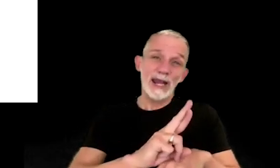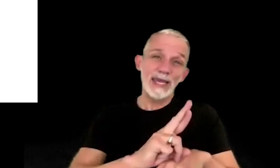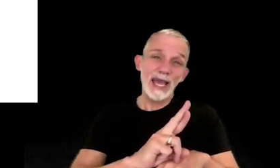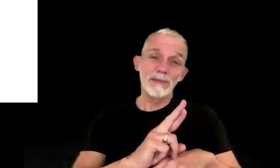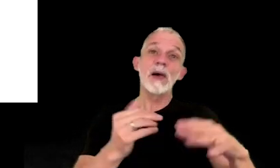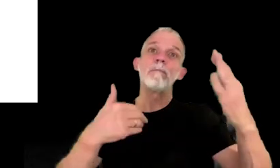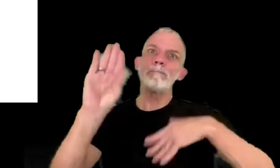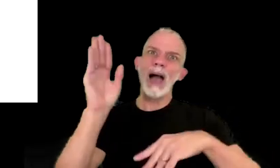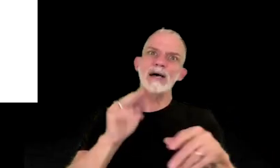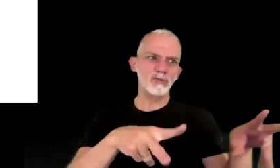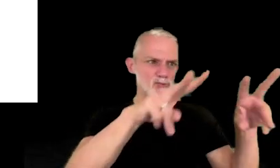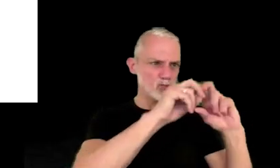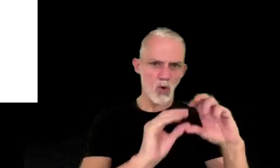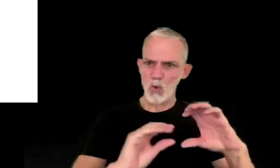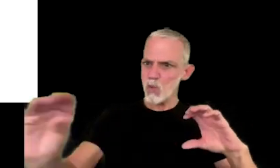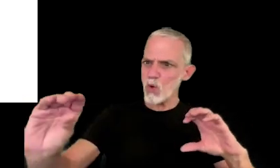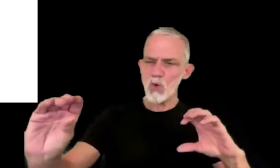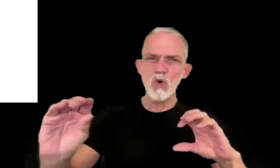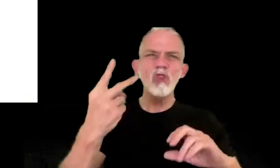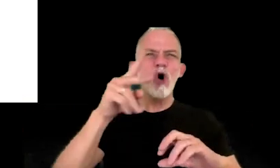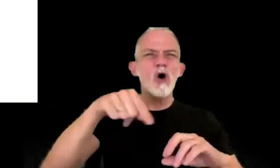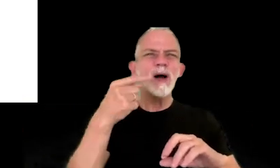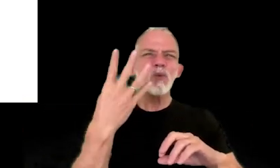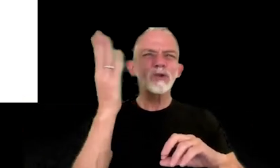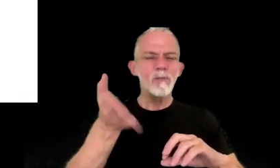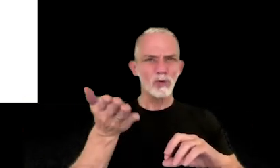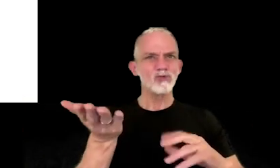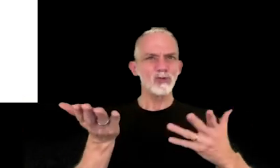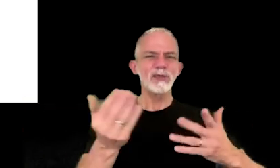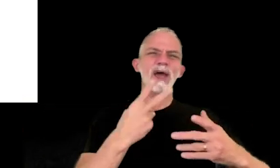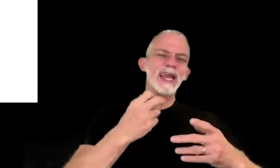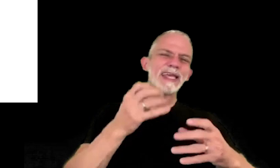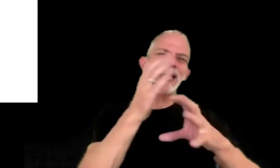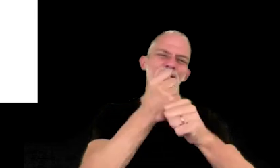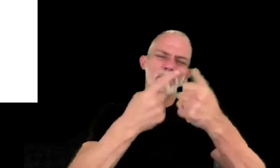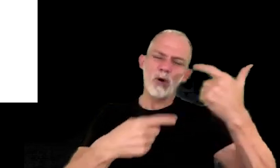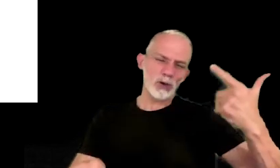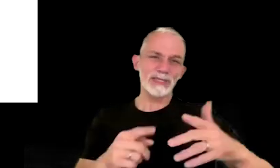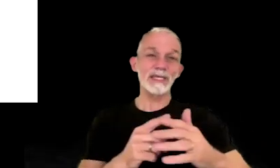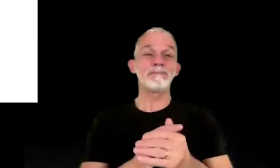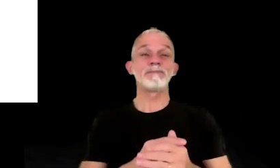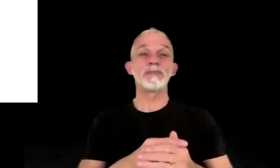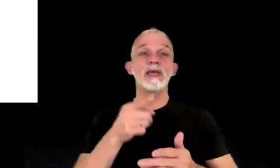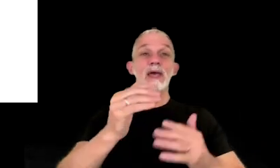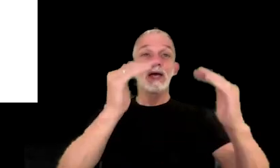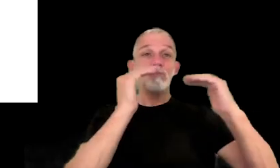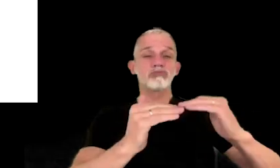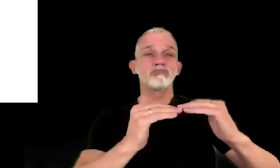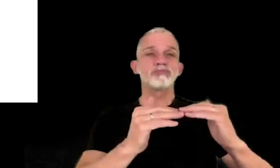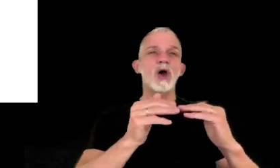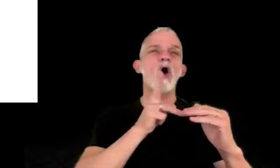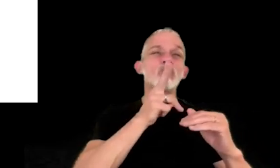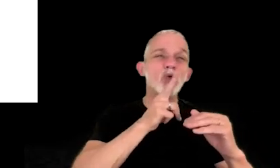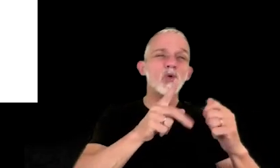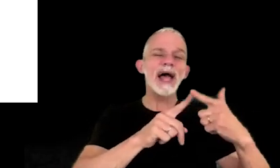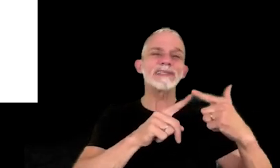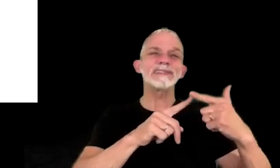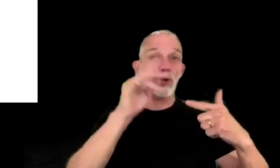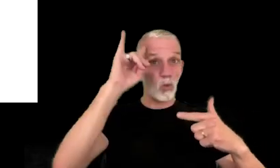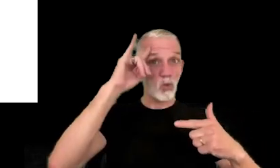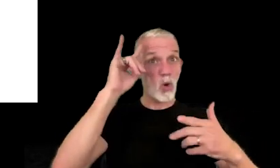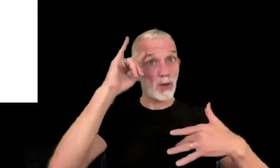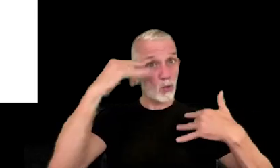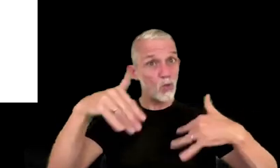mayor porcentual tiene, tendiendo a 2,4% entre energía, transporte y otros conceptos. Y le sigue Honduras, Uruguay. Uruguay tiene una